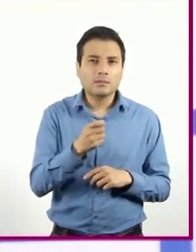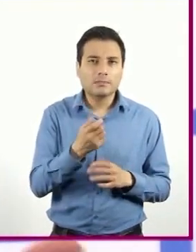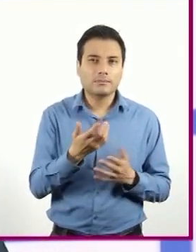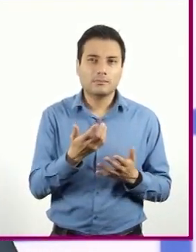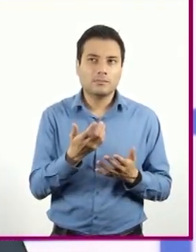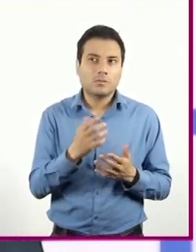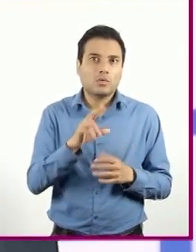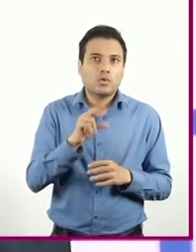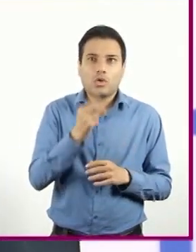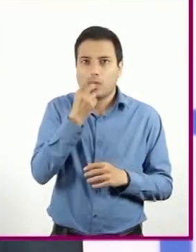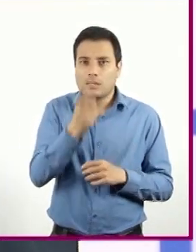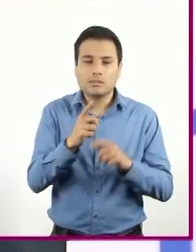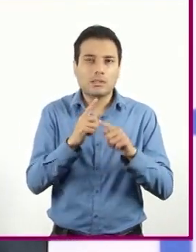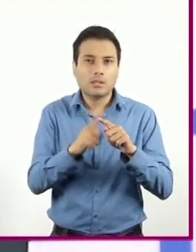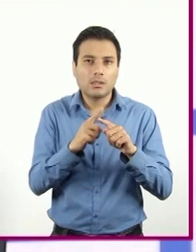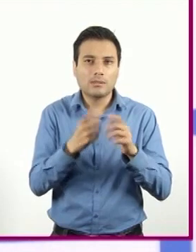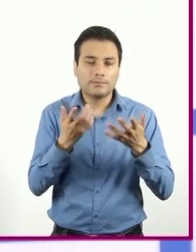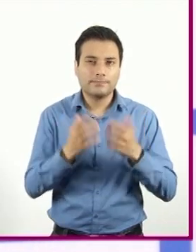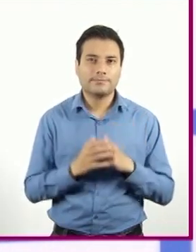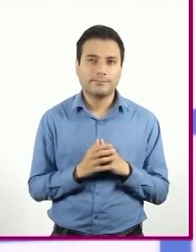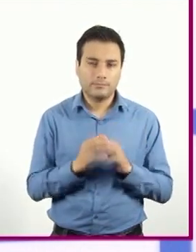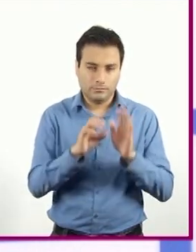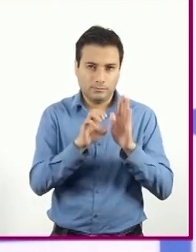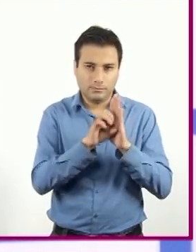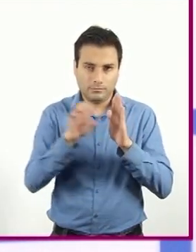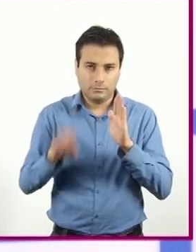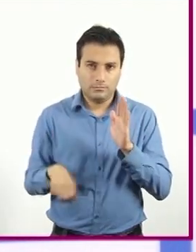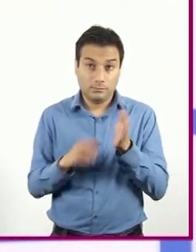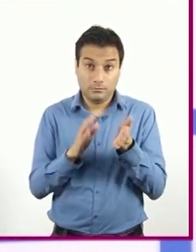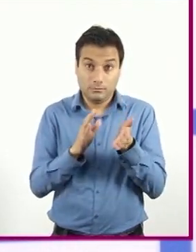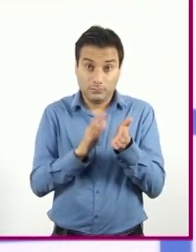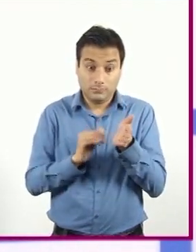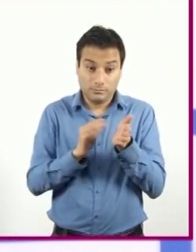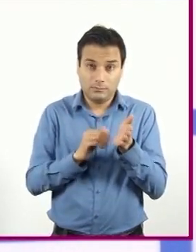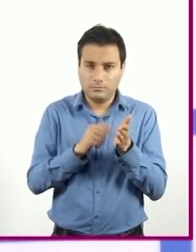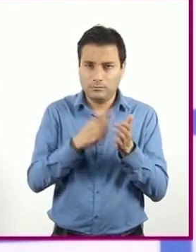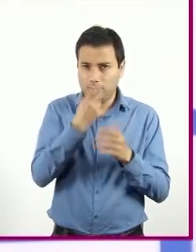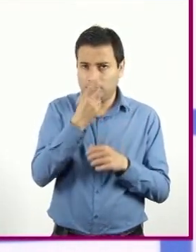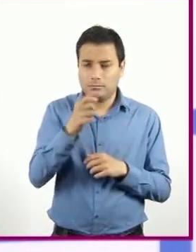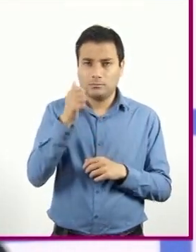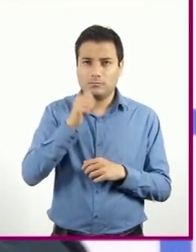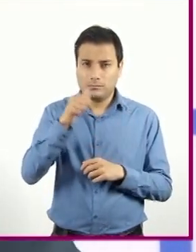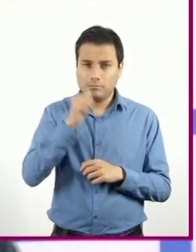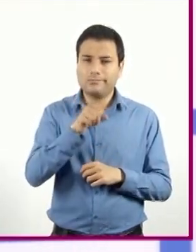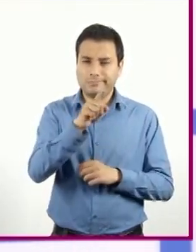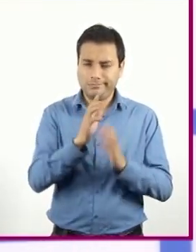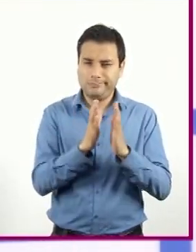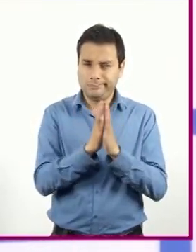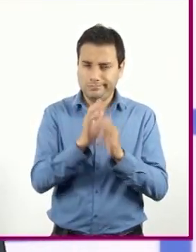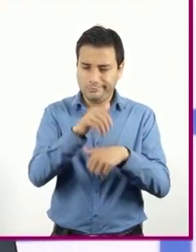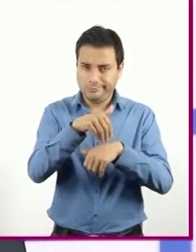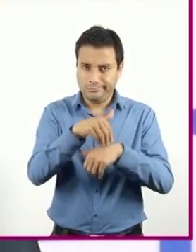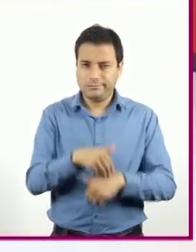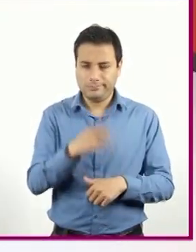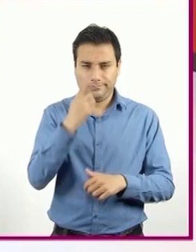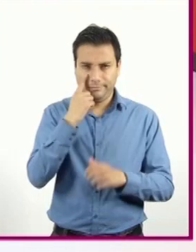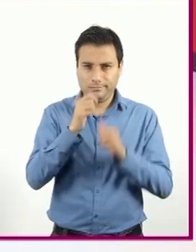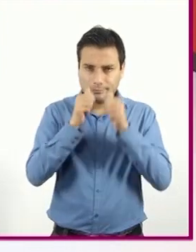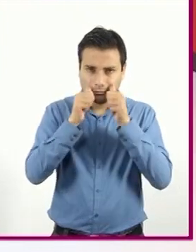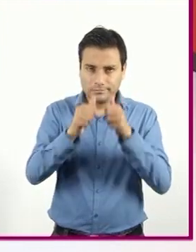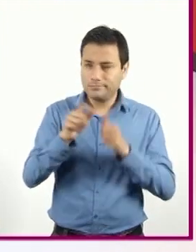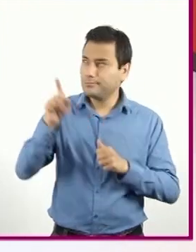se utiliza para expresar un mandato sin referirse a un sujeto en particular. Observa con atención